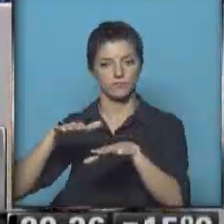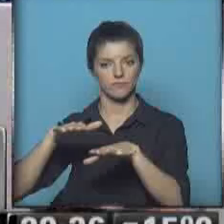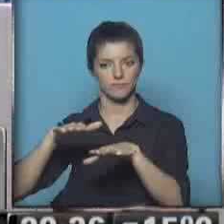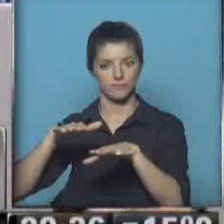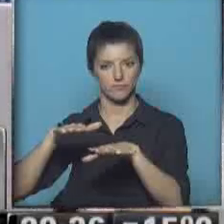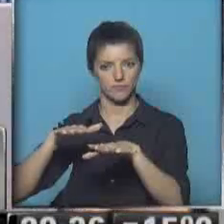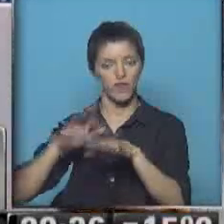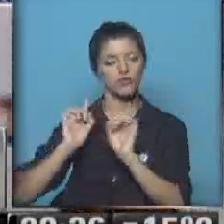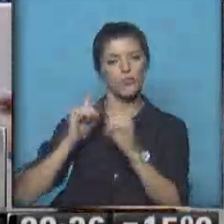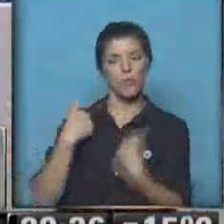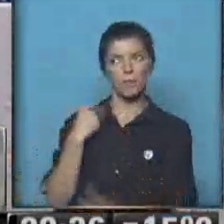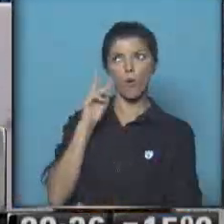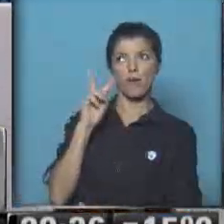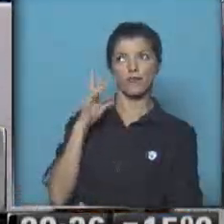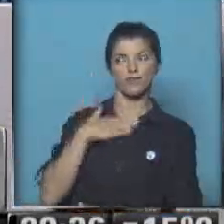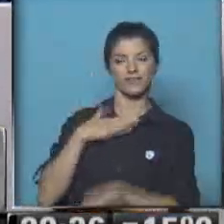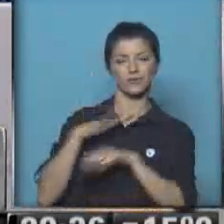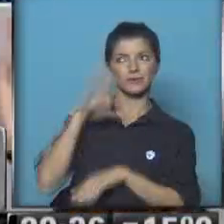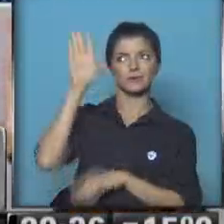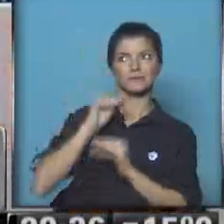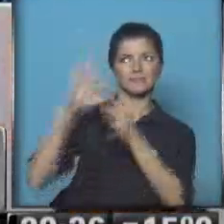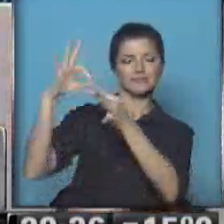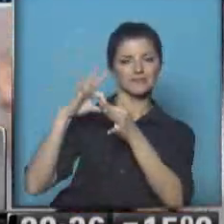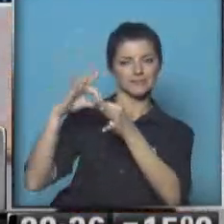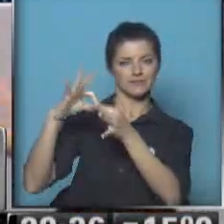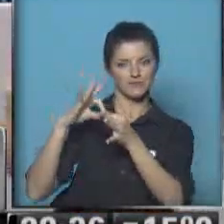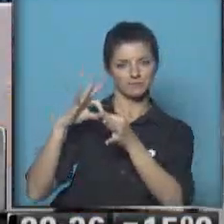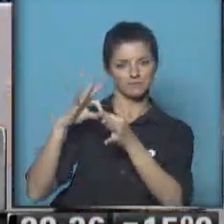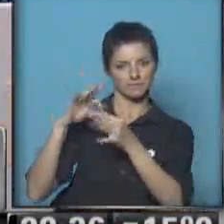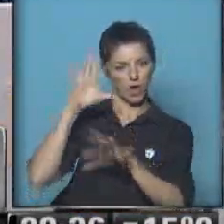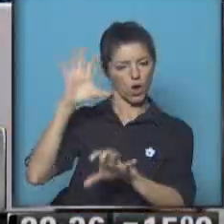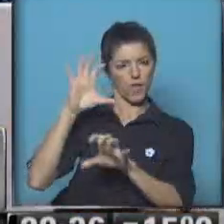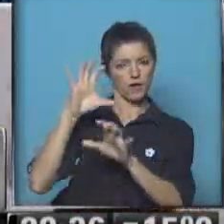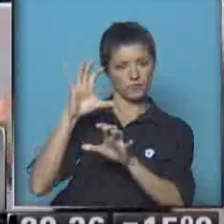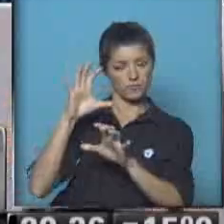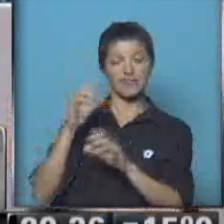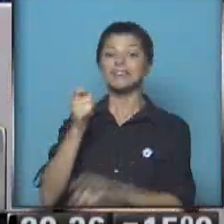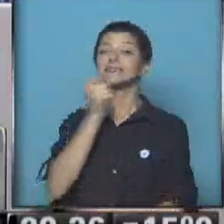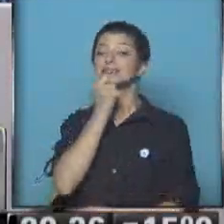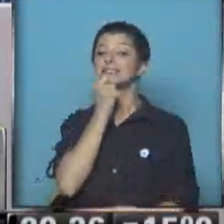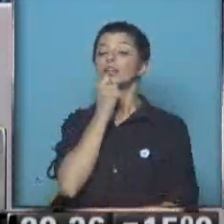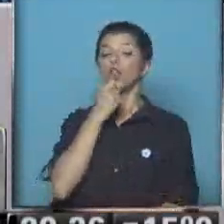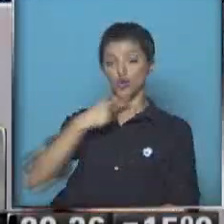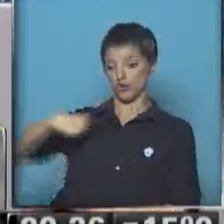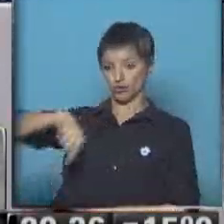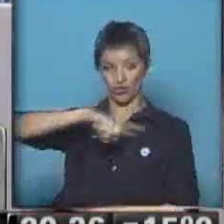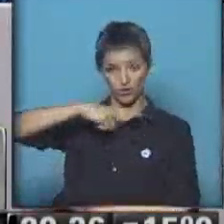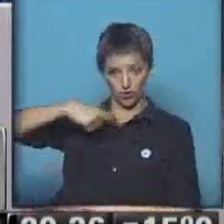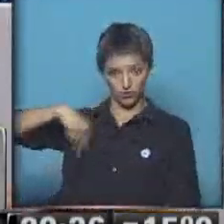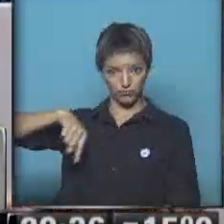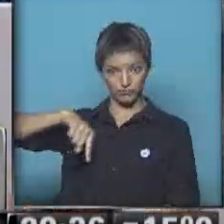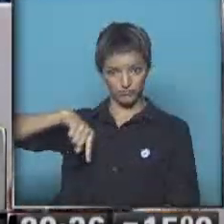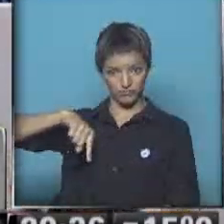podemos vernos reflejados los argentinos de lo que hubiera pasado si